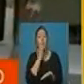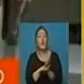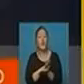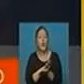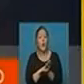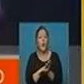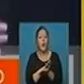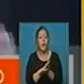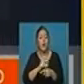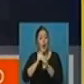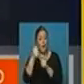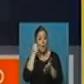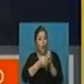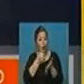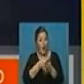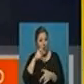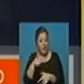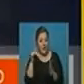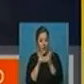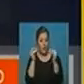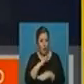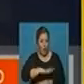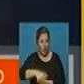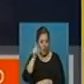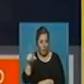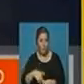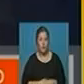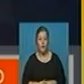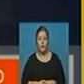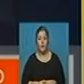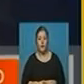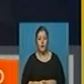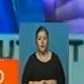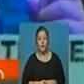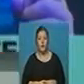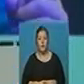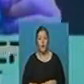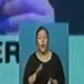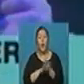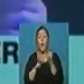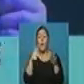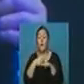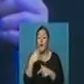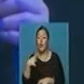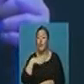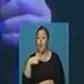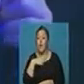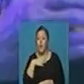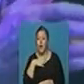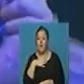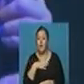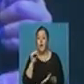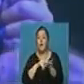carácter epidérmico que tiene la violencia urbana en este país. Nos estamos yendo a una nueva pausa, pero todavía hay